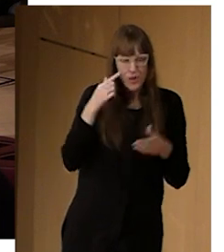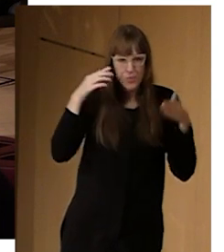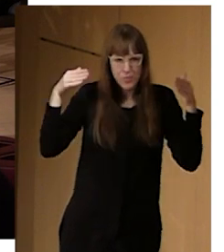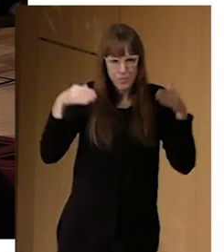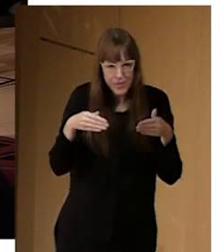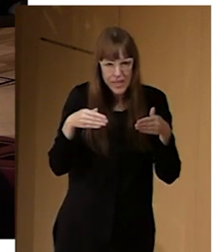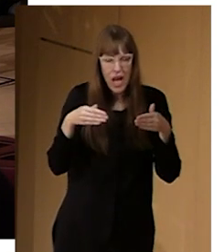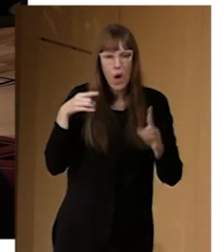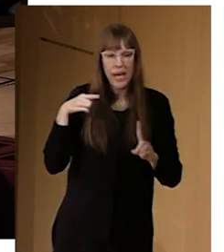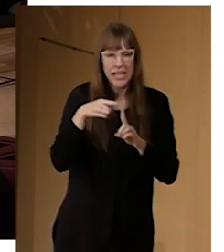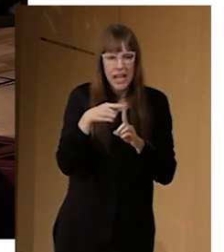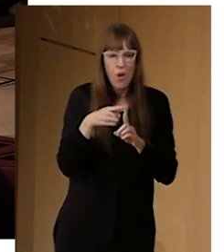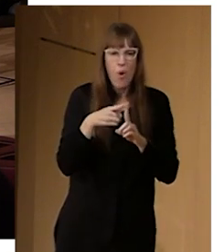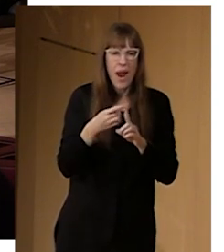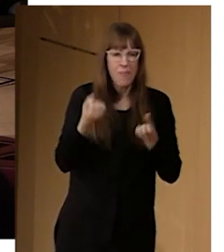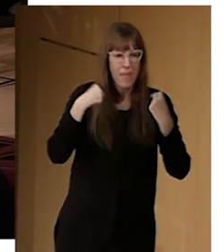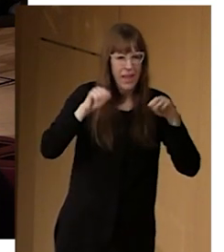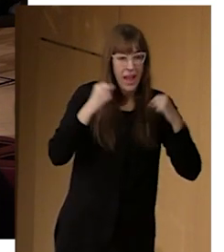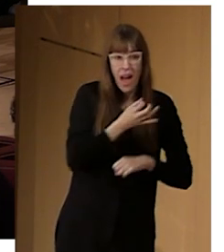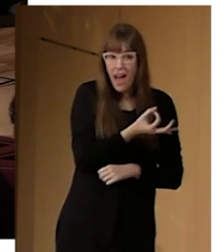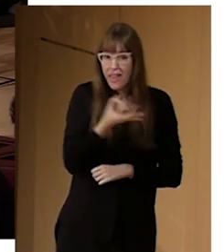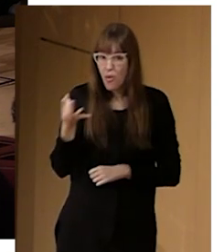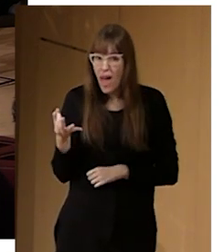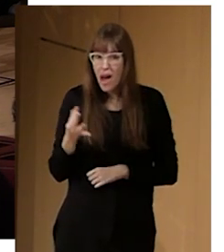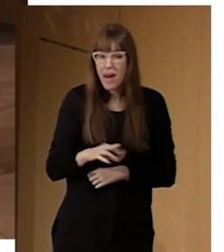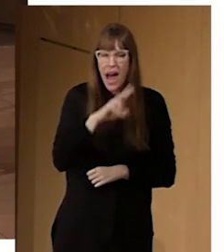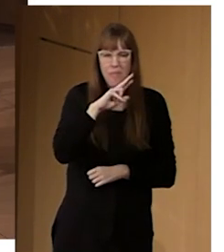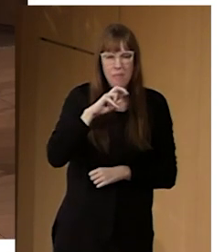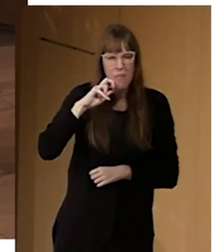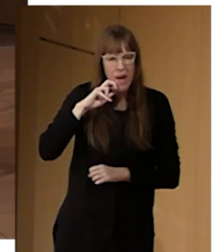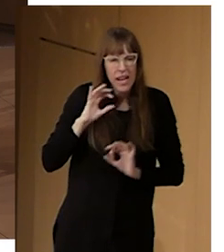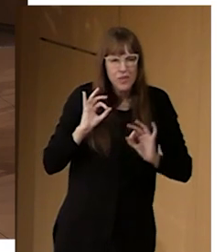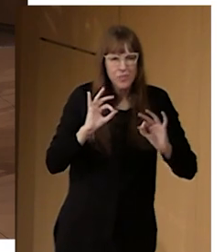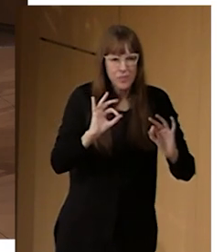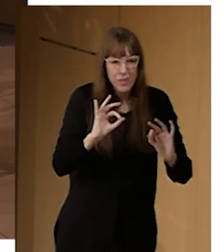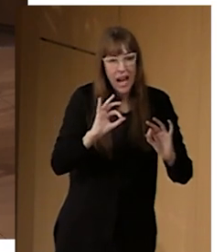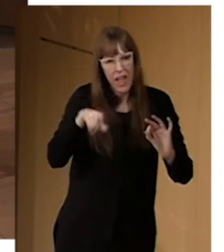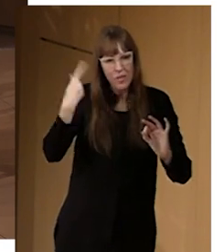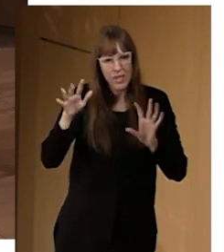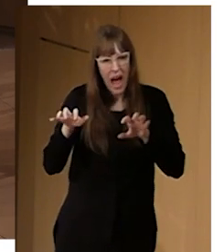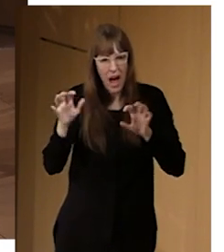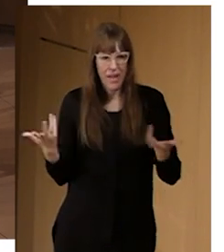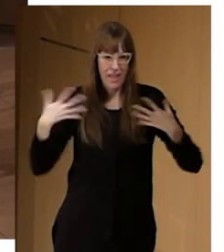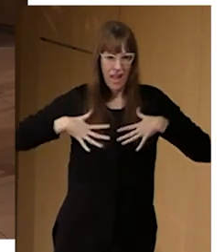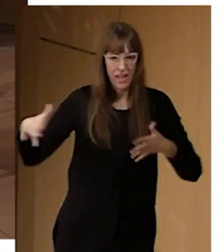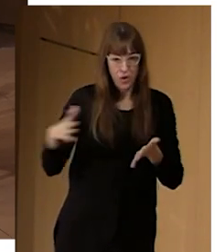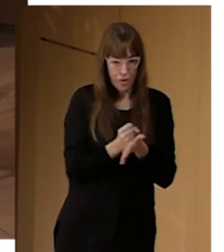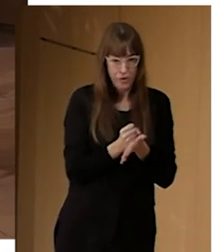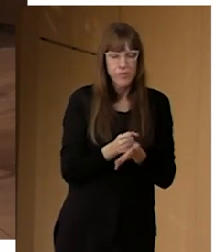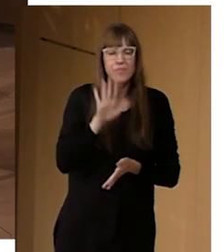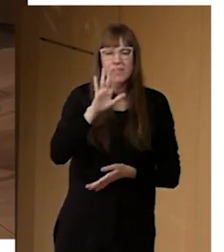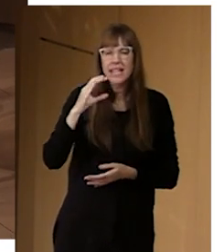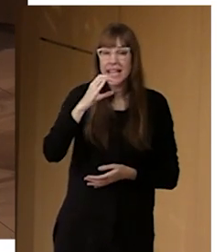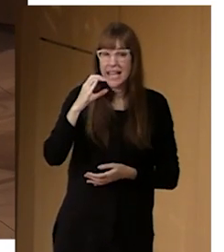que dar valor y que hay que compartir y de la que todos podemos sacar un un aprendizaje Así que eh Cristian